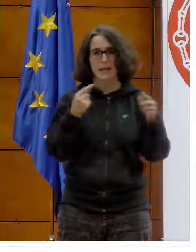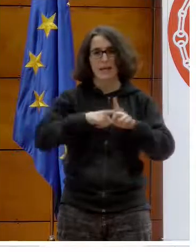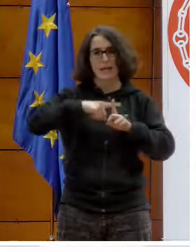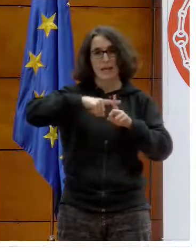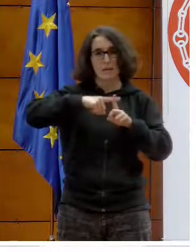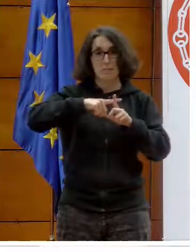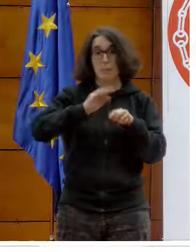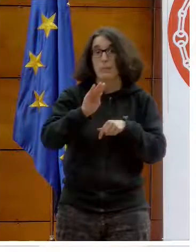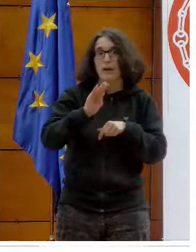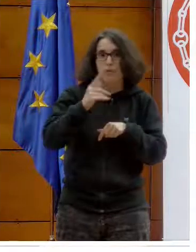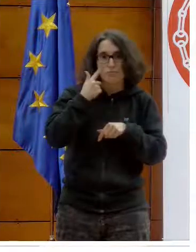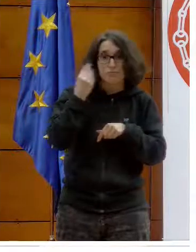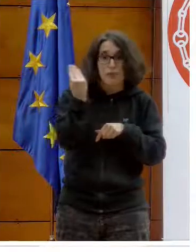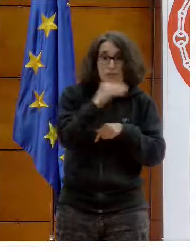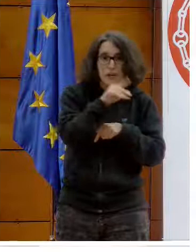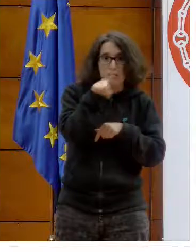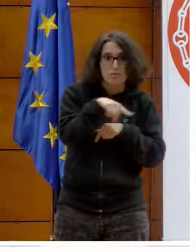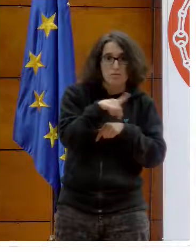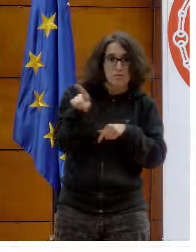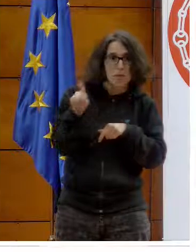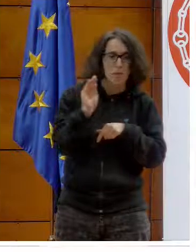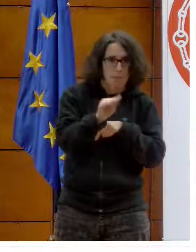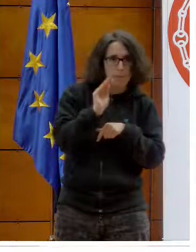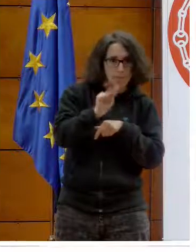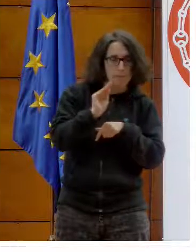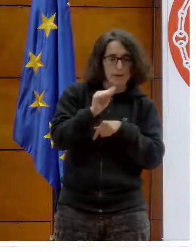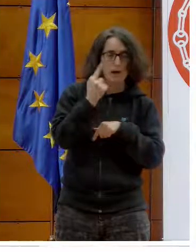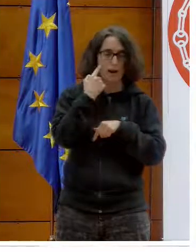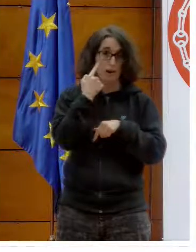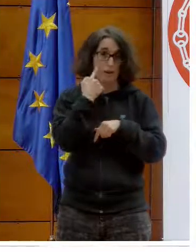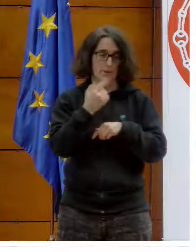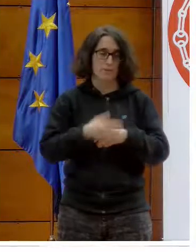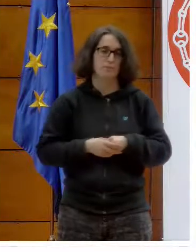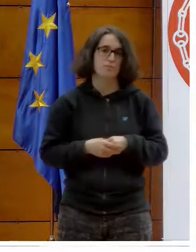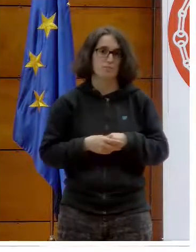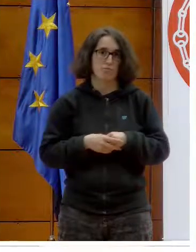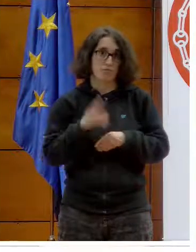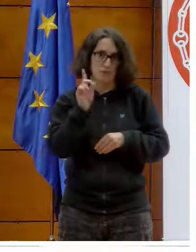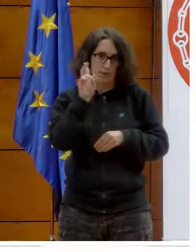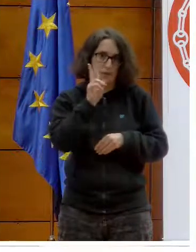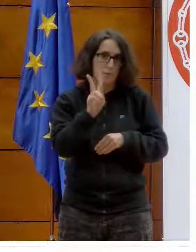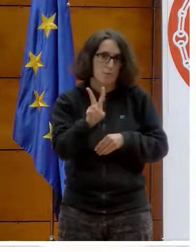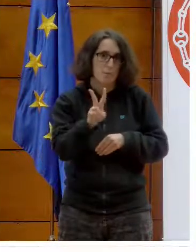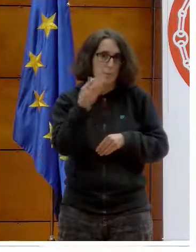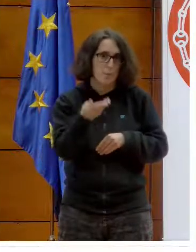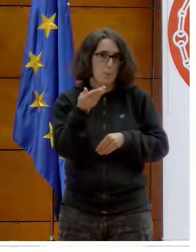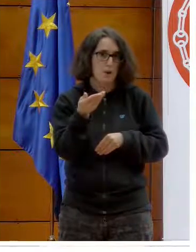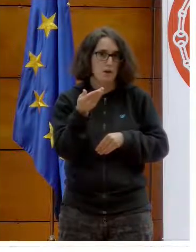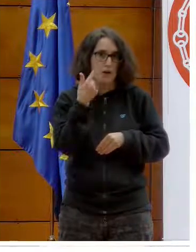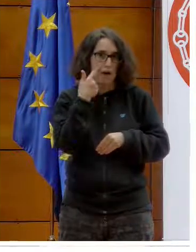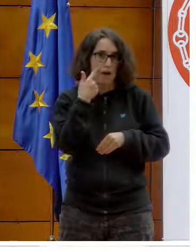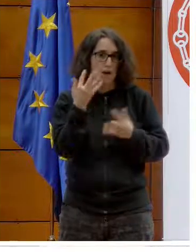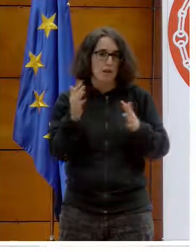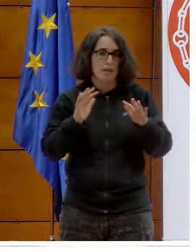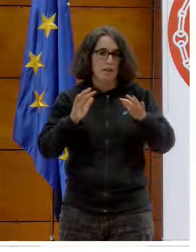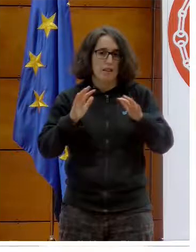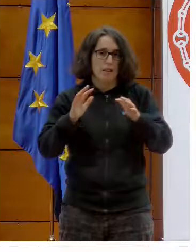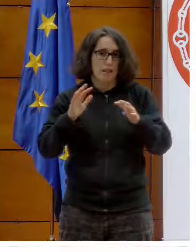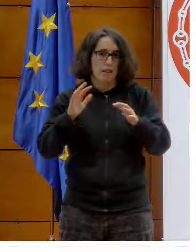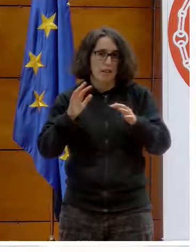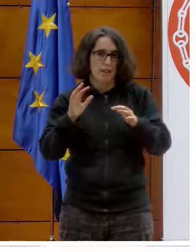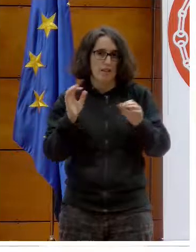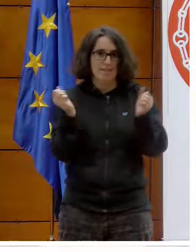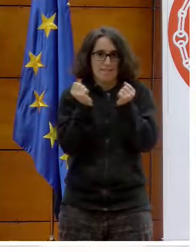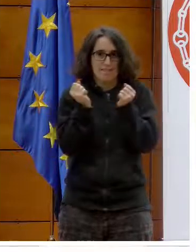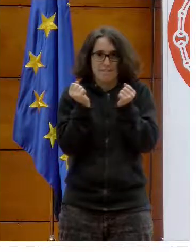frío y observar si aparece temblor, si vemos que el paciente está tiritando. Esto no podemos pasarlo por